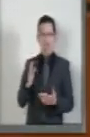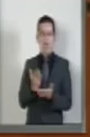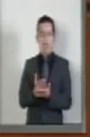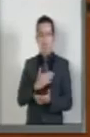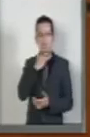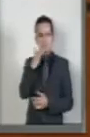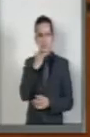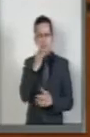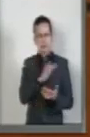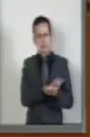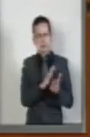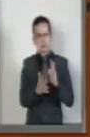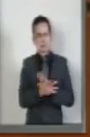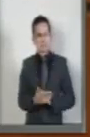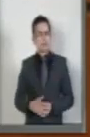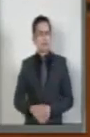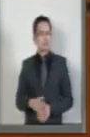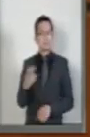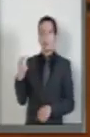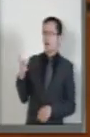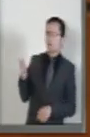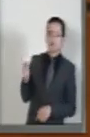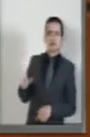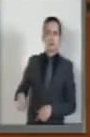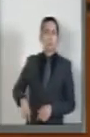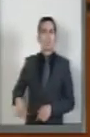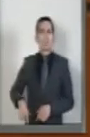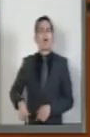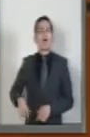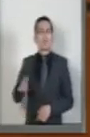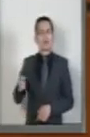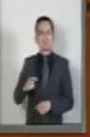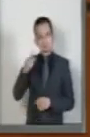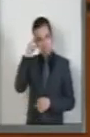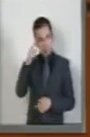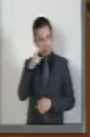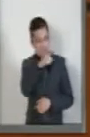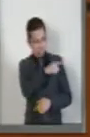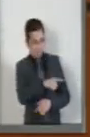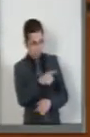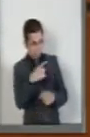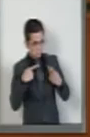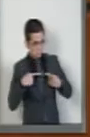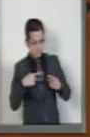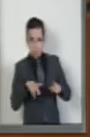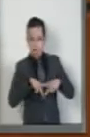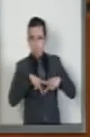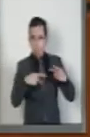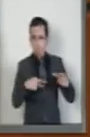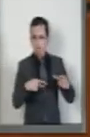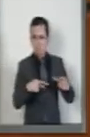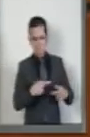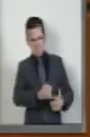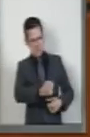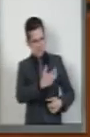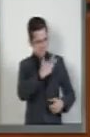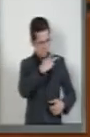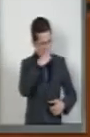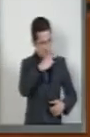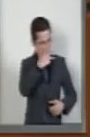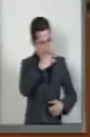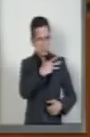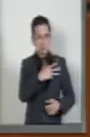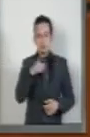corrupción. Este es un gobierno que le habla fuerte a los débiles y habla suavecito a los